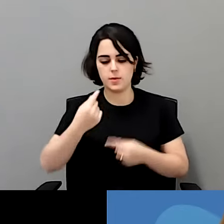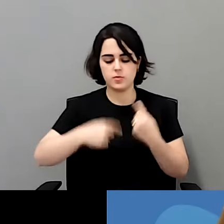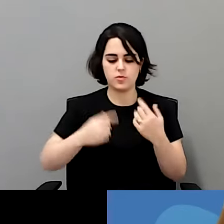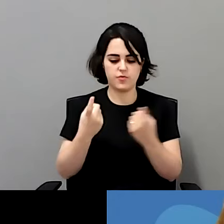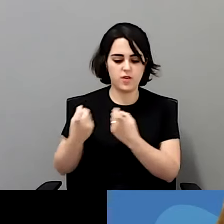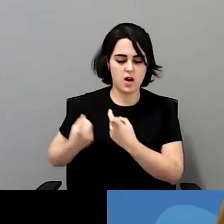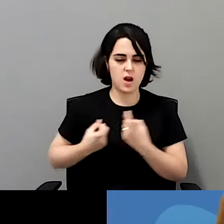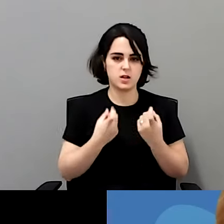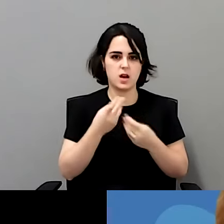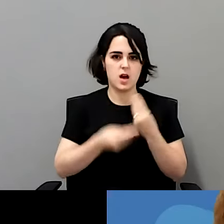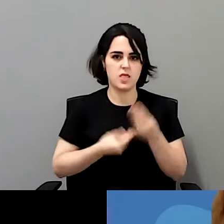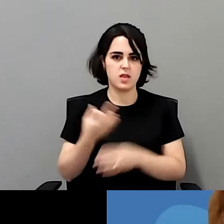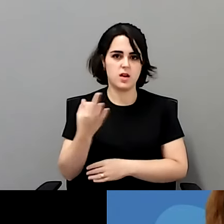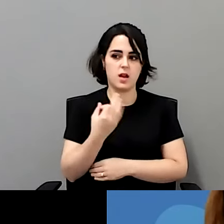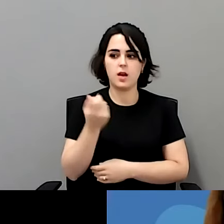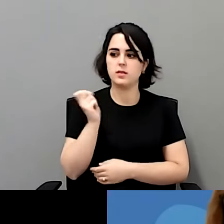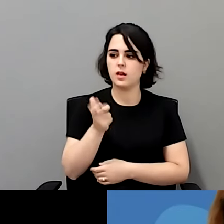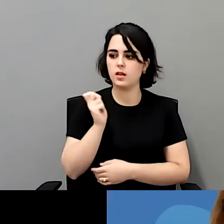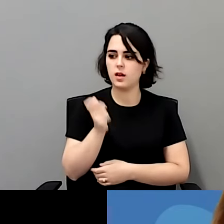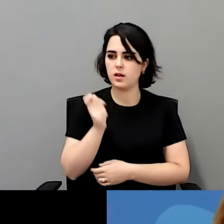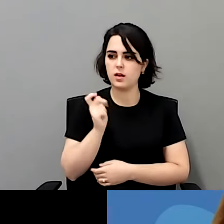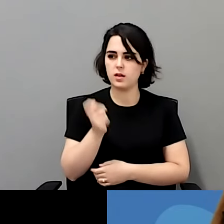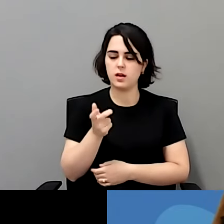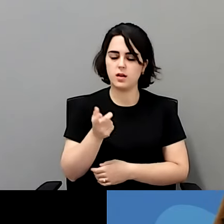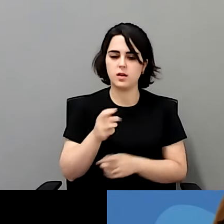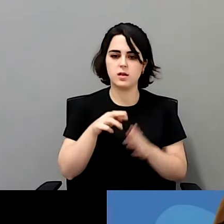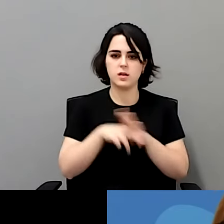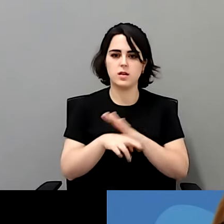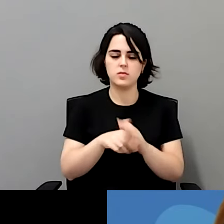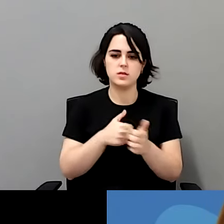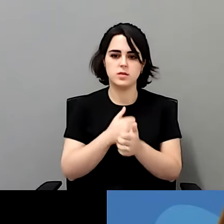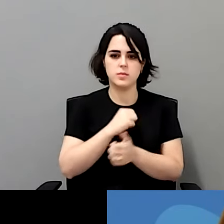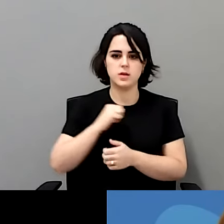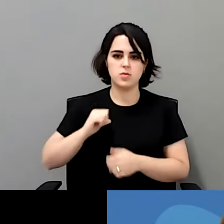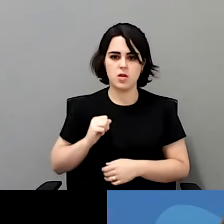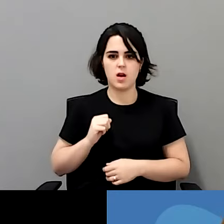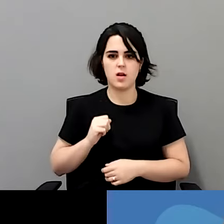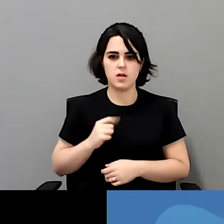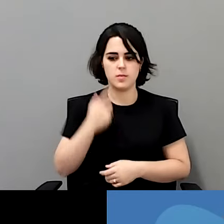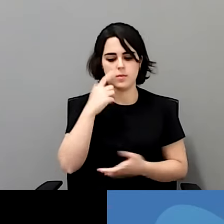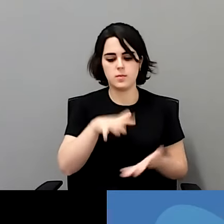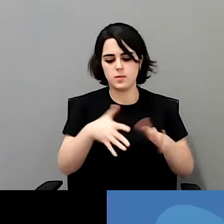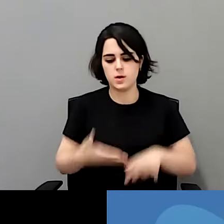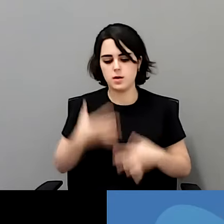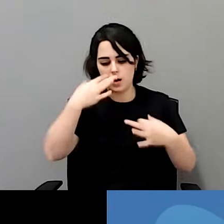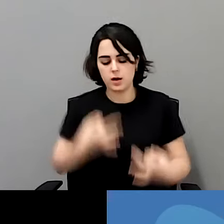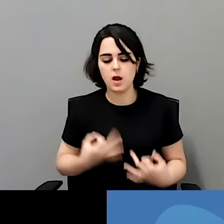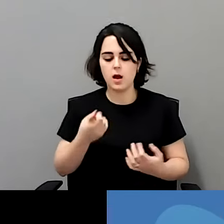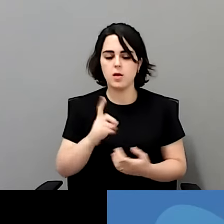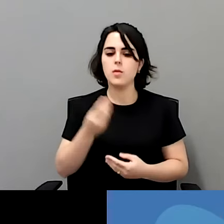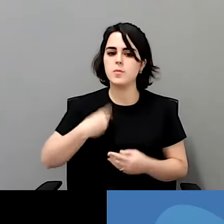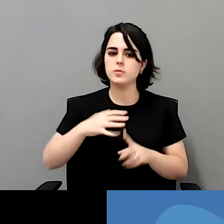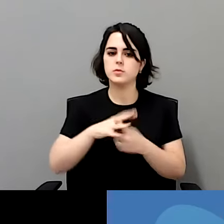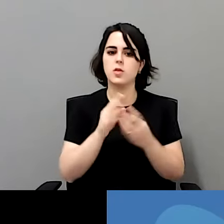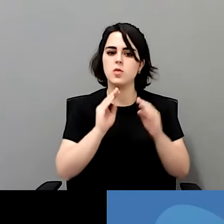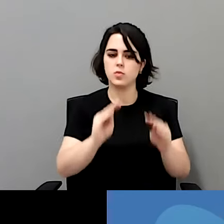hace que muchas veces pues el recurso a la asistencia personal no sea efectivo en la práctica, como es tu caso, ¿no? Que